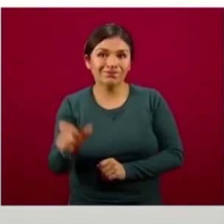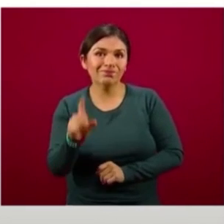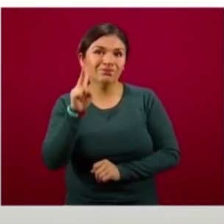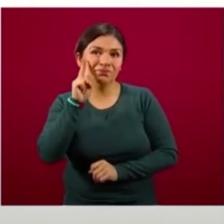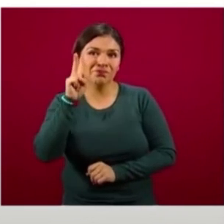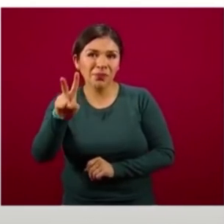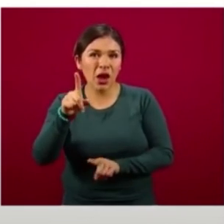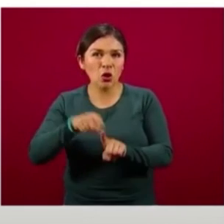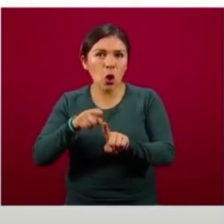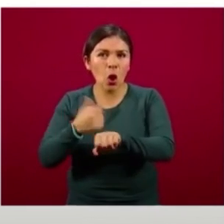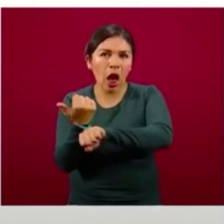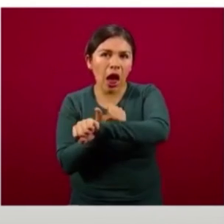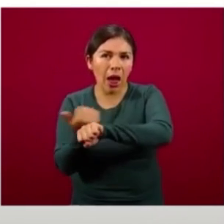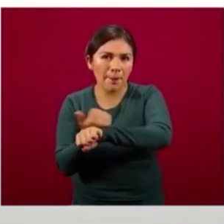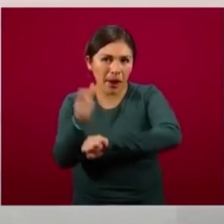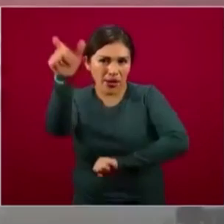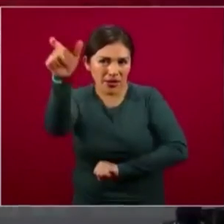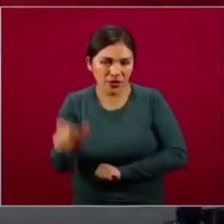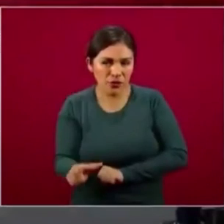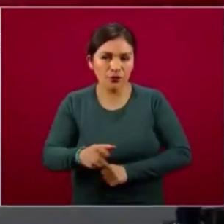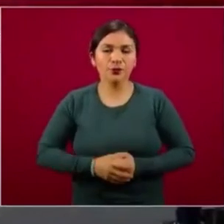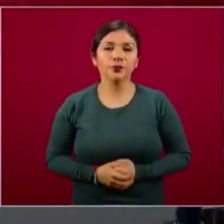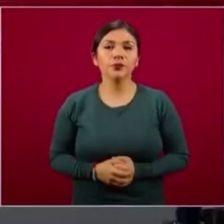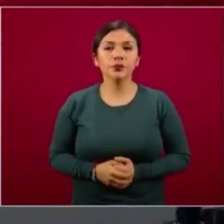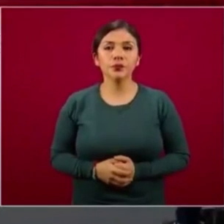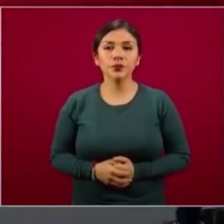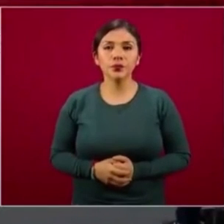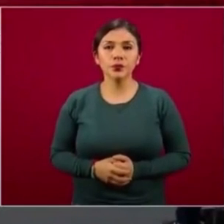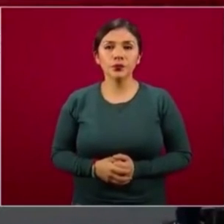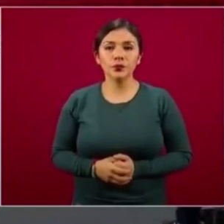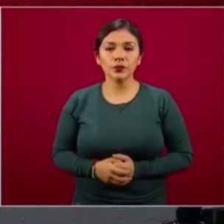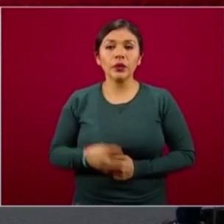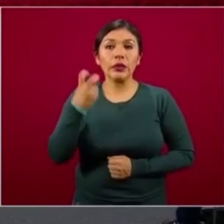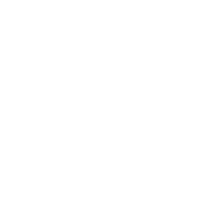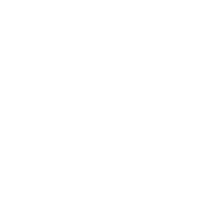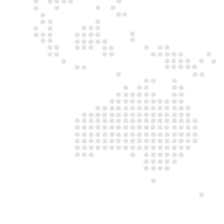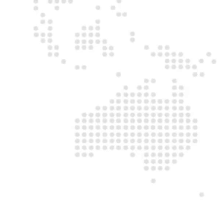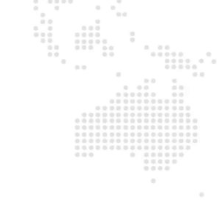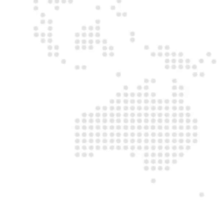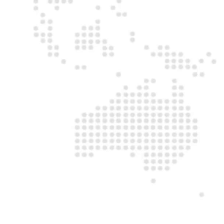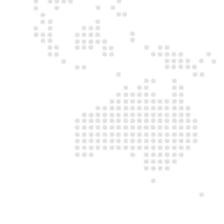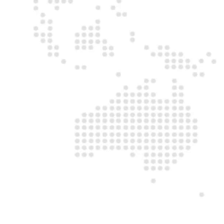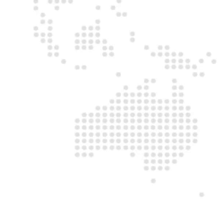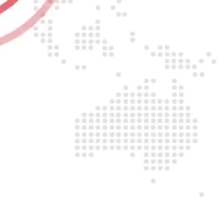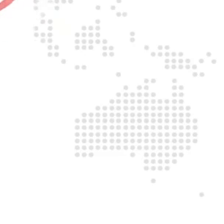columna amarilla. Entonces, por el lado del total de beneficiarios.